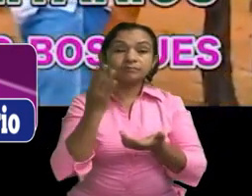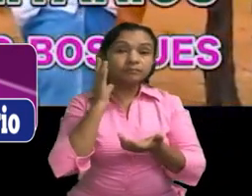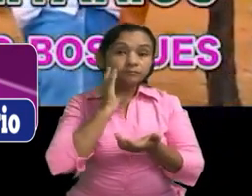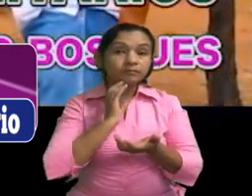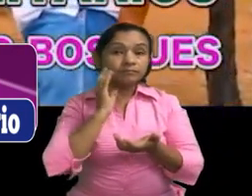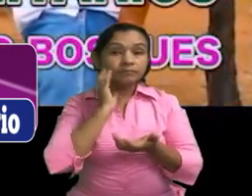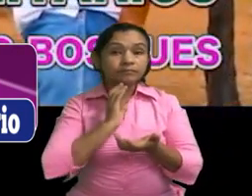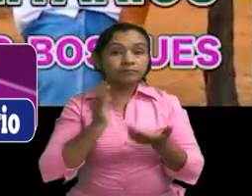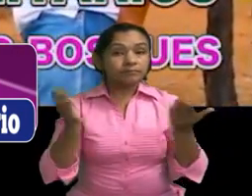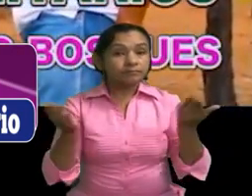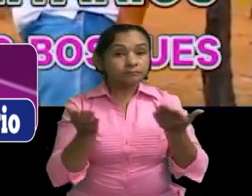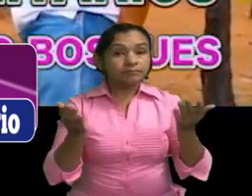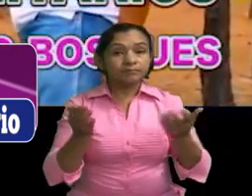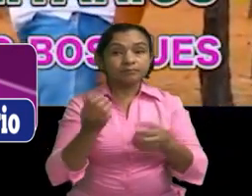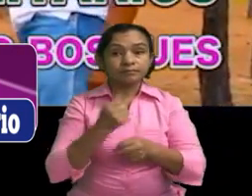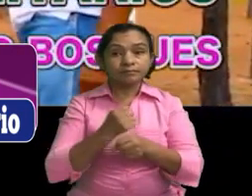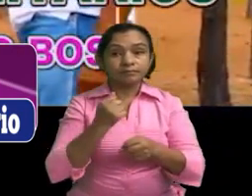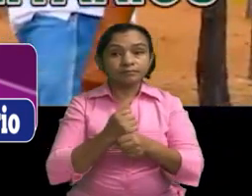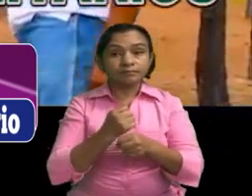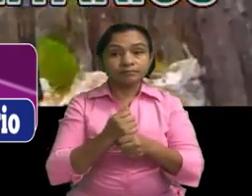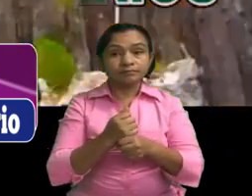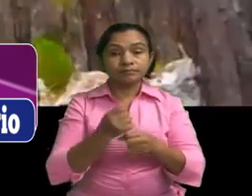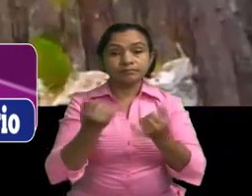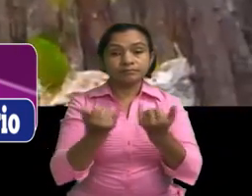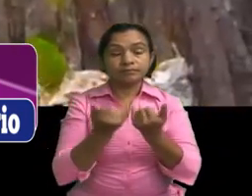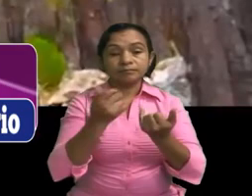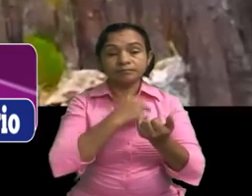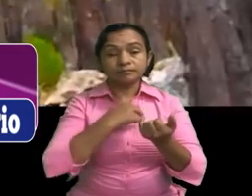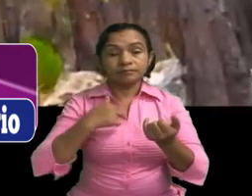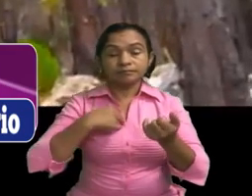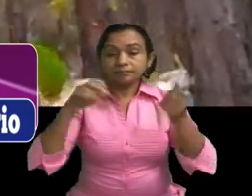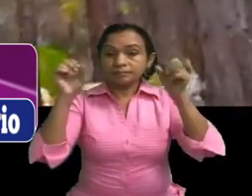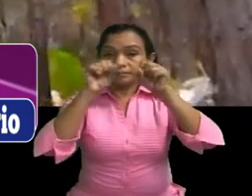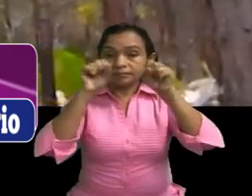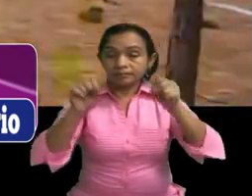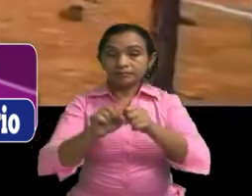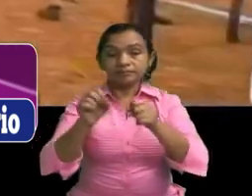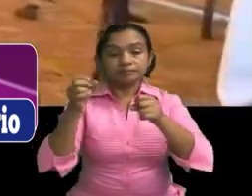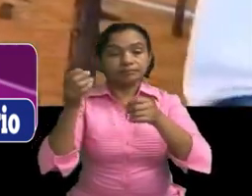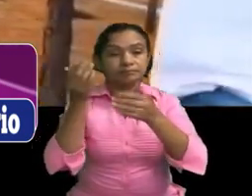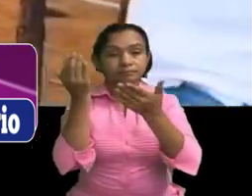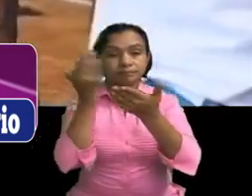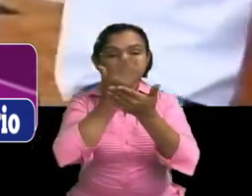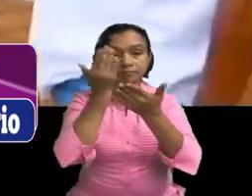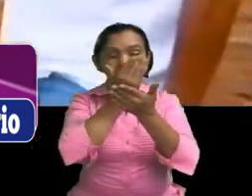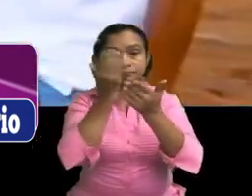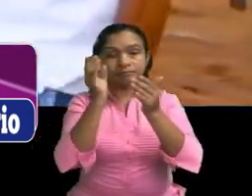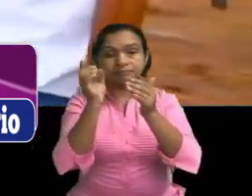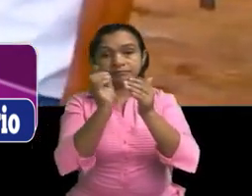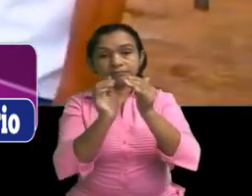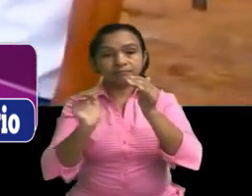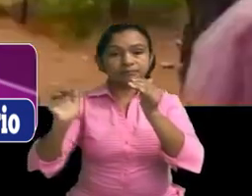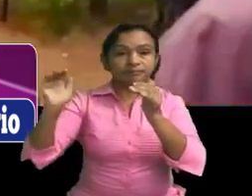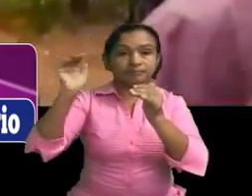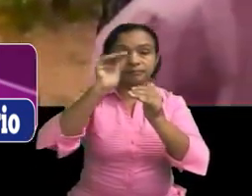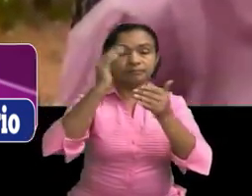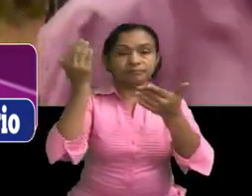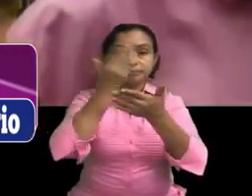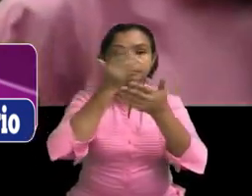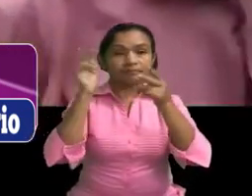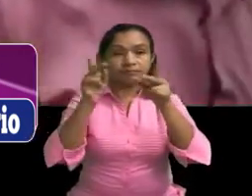inclusive hasta diplomados se han desarrollado, ¿verdad? Con los comunitarios y con también todo el personal